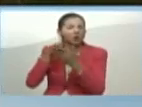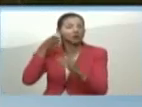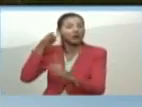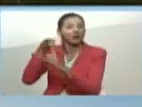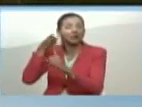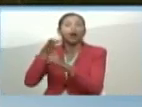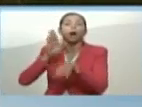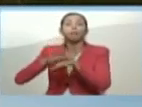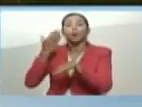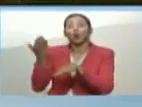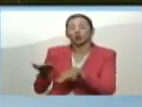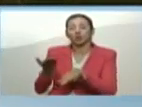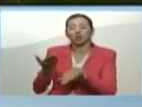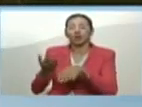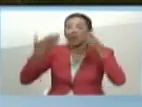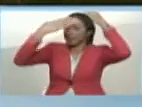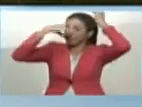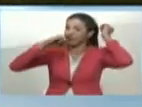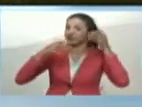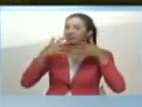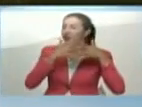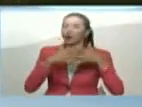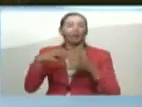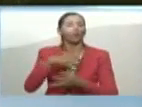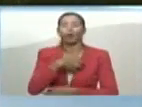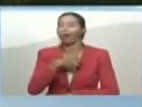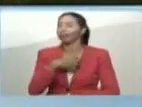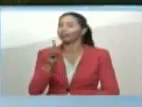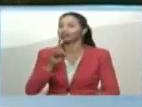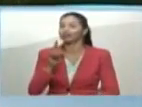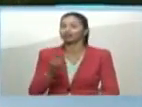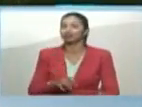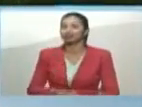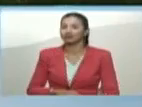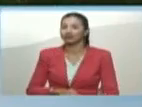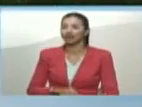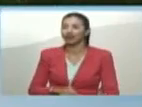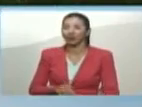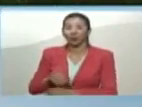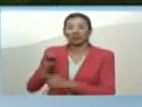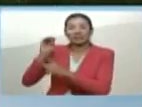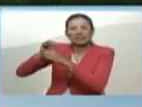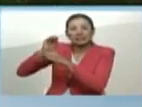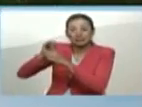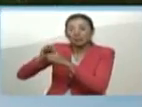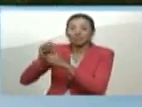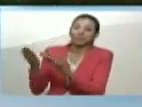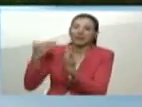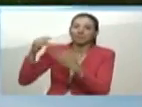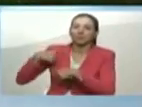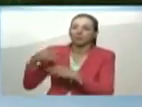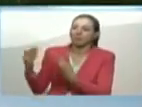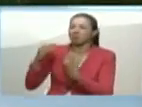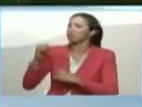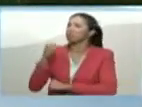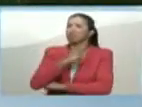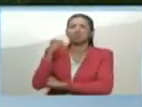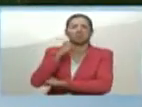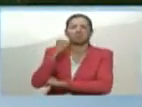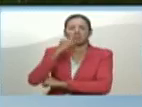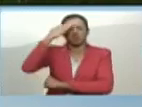gringa no ha podido captar a un solo jefe militar, a un solo líder militar.